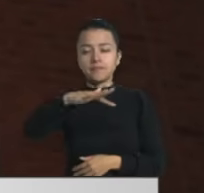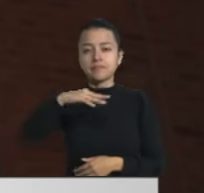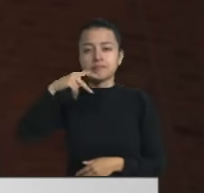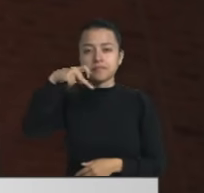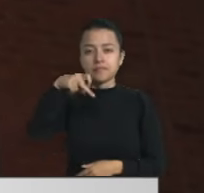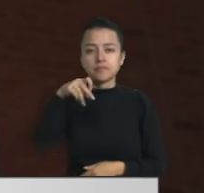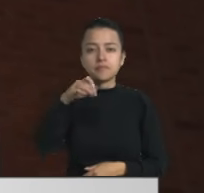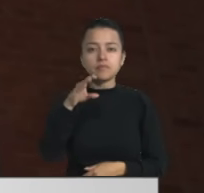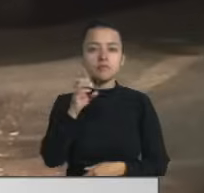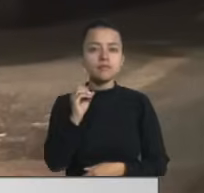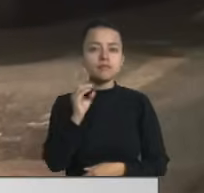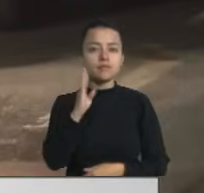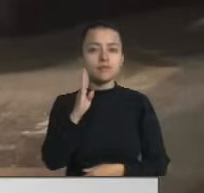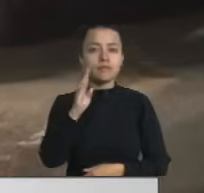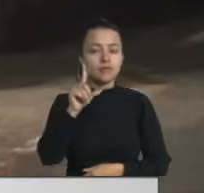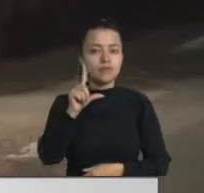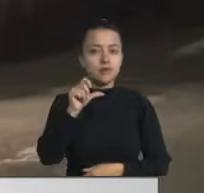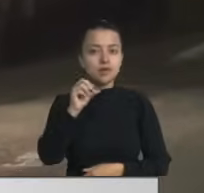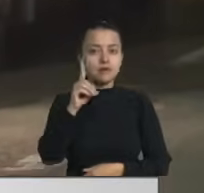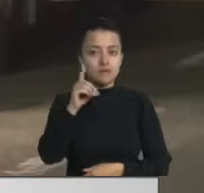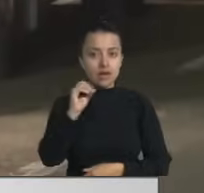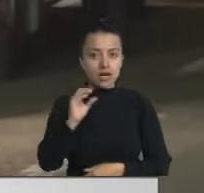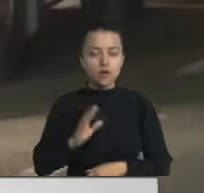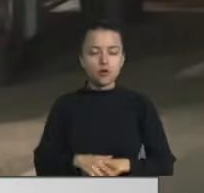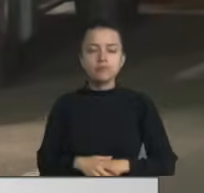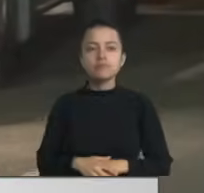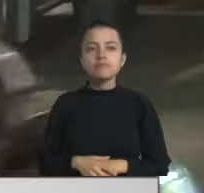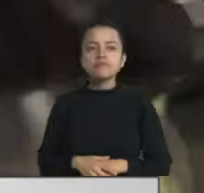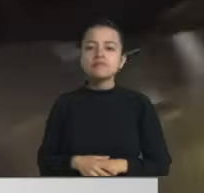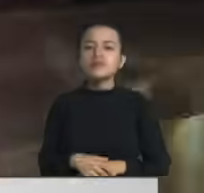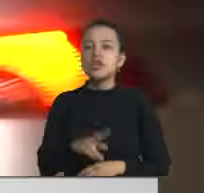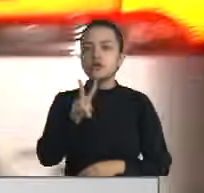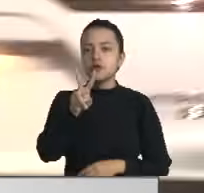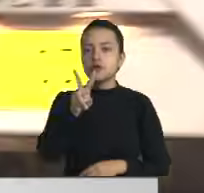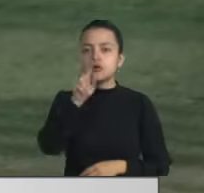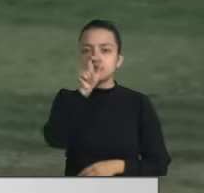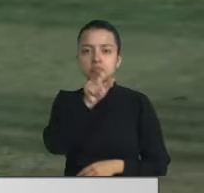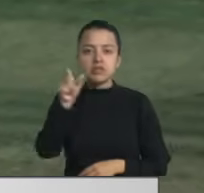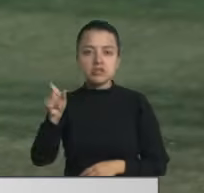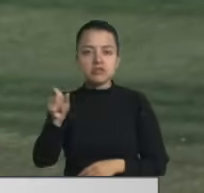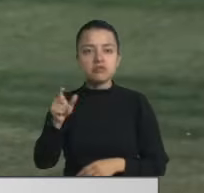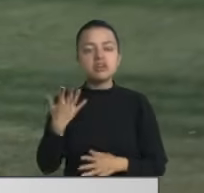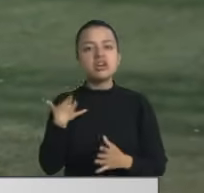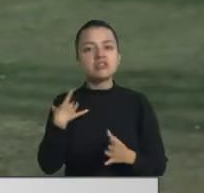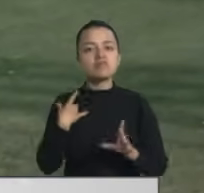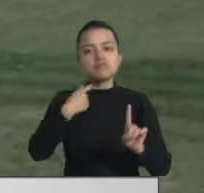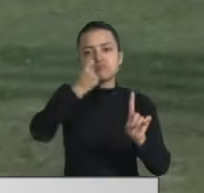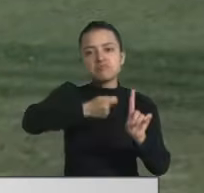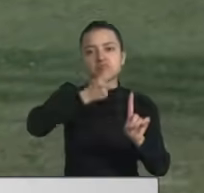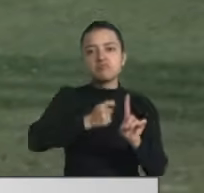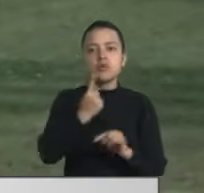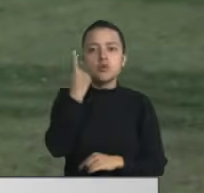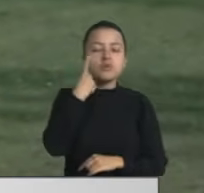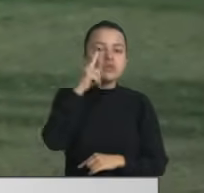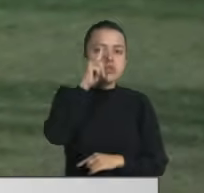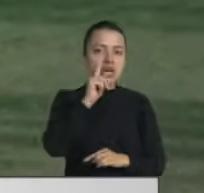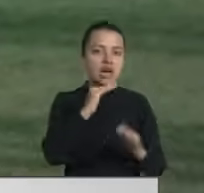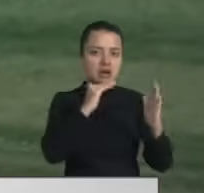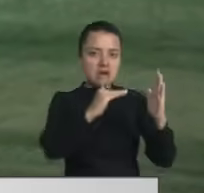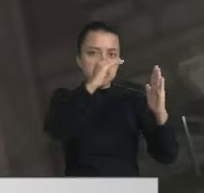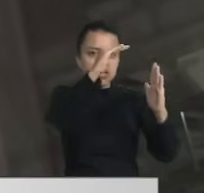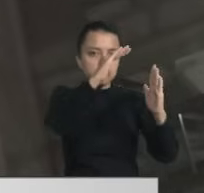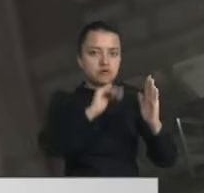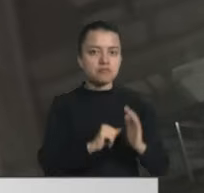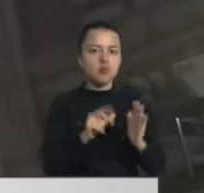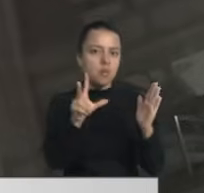pareja rentó una habitación y luego pidió un servicio, al parecer de masajes. Allí llegó una mujer a cumplir con el servicio,